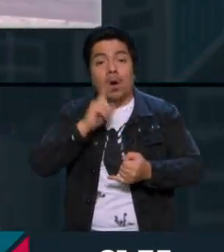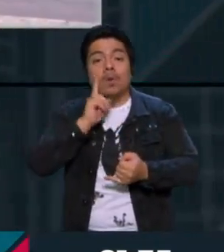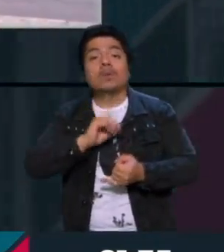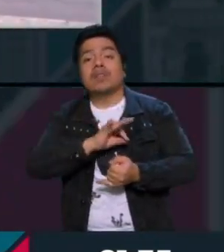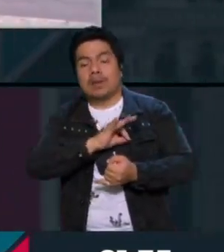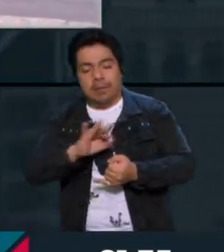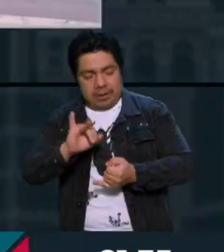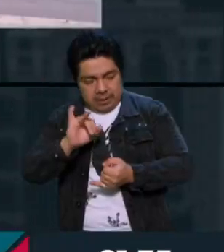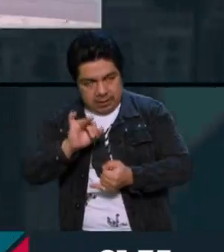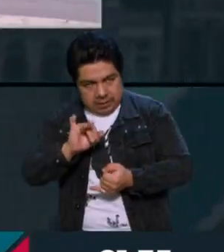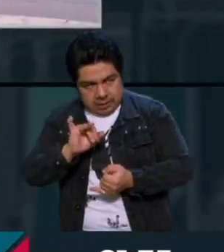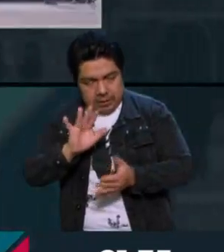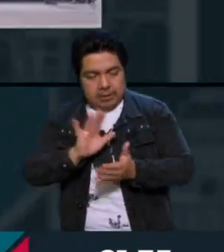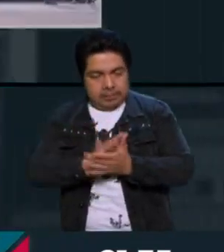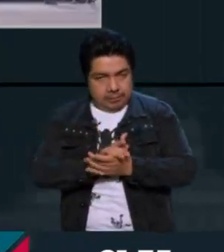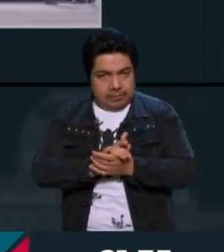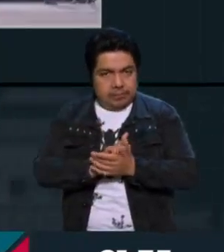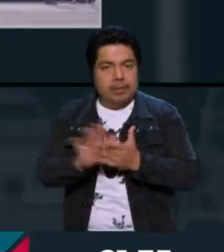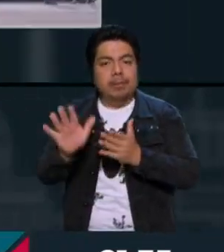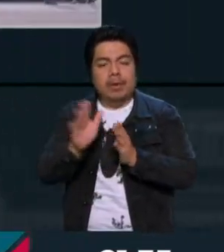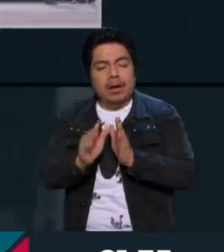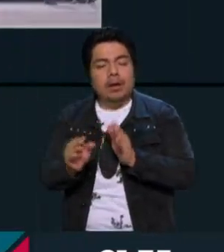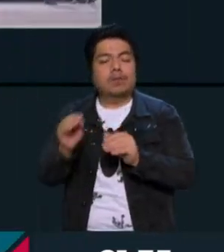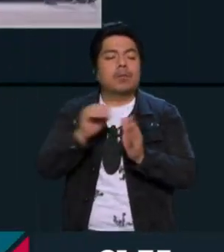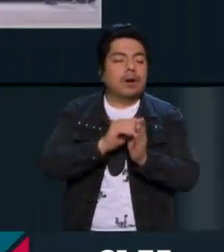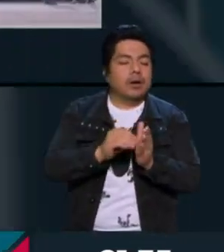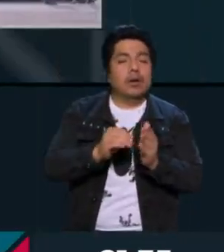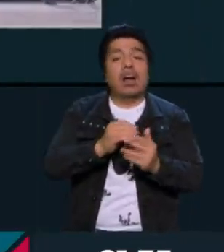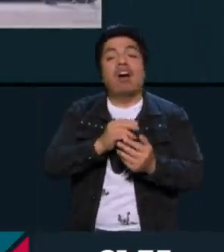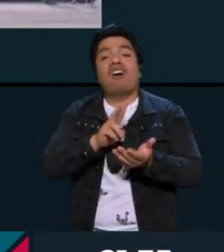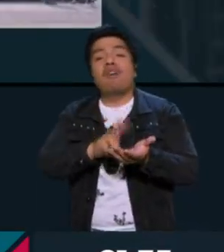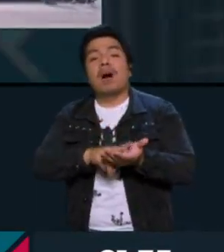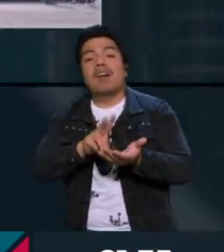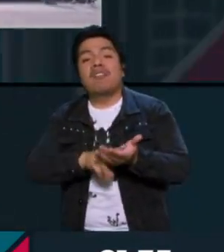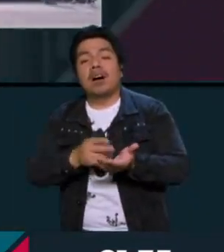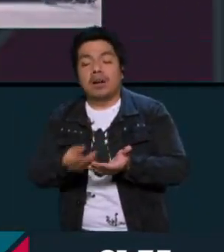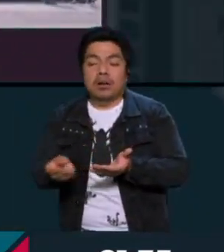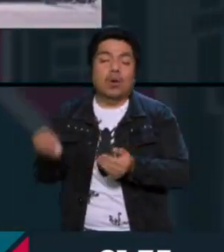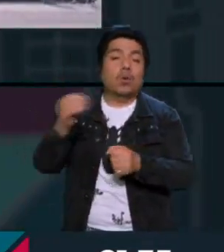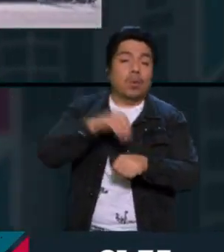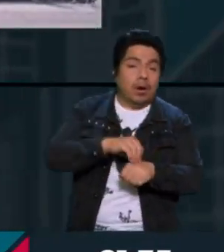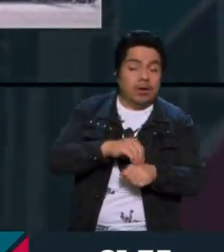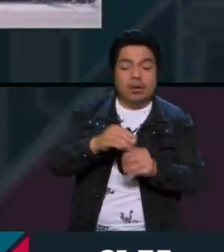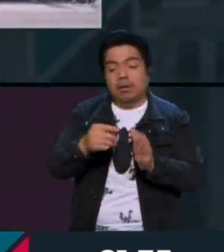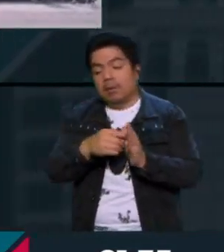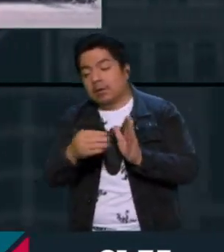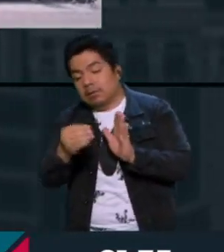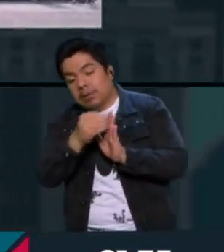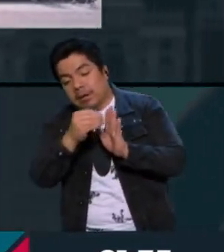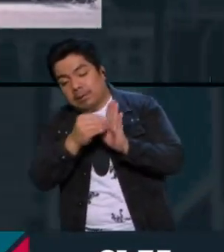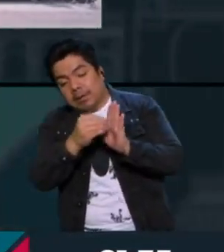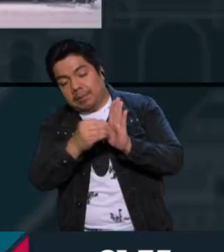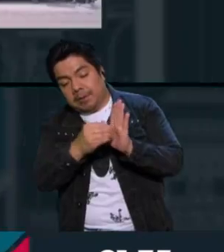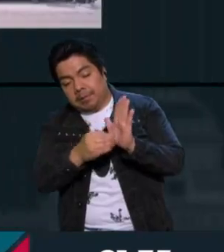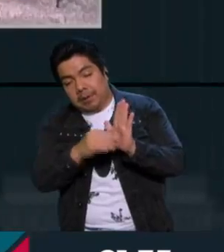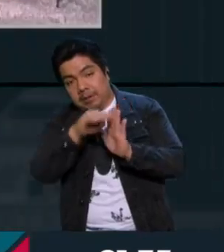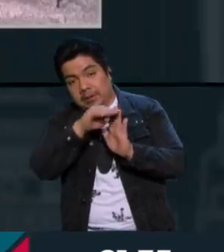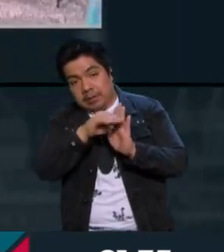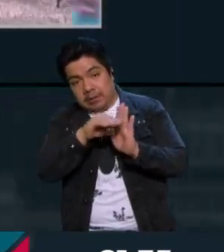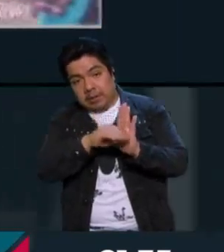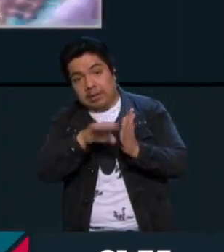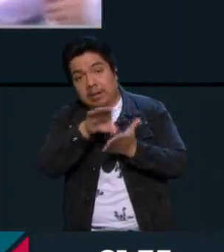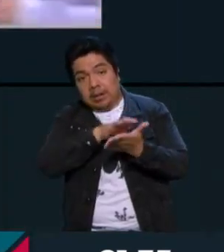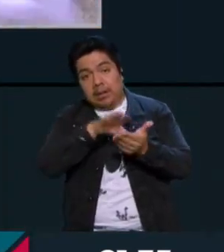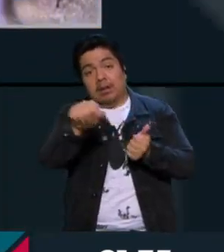la ley, y incorporando otros valores dentro de una democracia, incorporando otros valores constitucionales. Pero si se